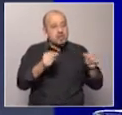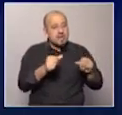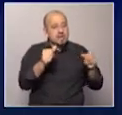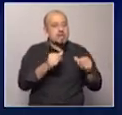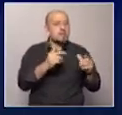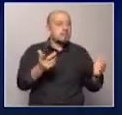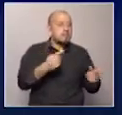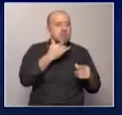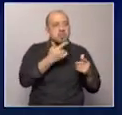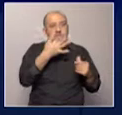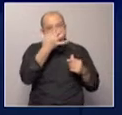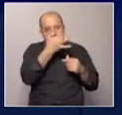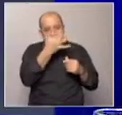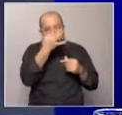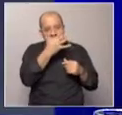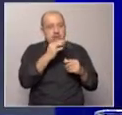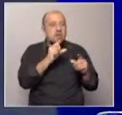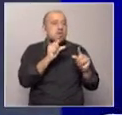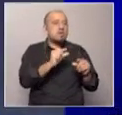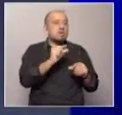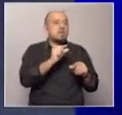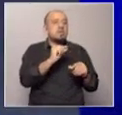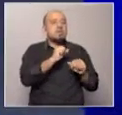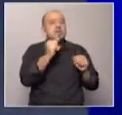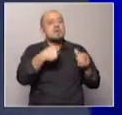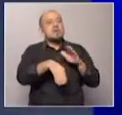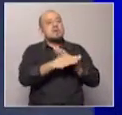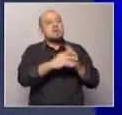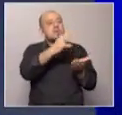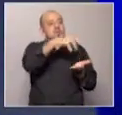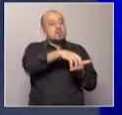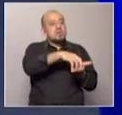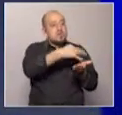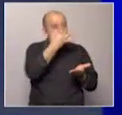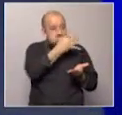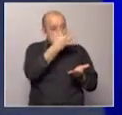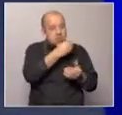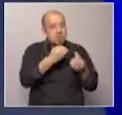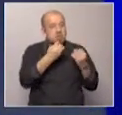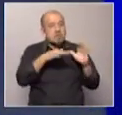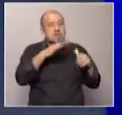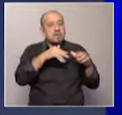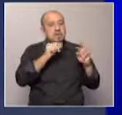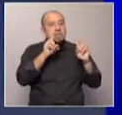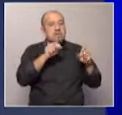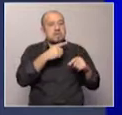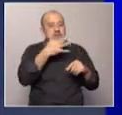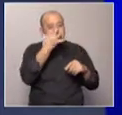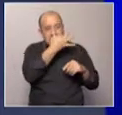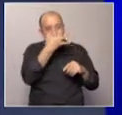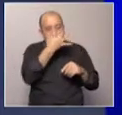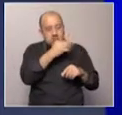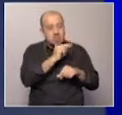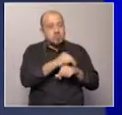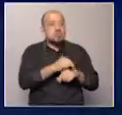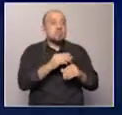delitos leves por adicciones pueden llegar a ser derivadas a centros de rehabilitación digo porque a veces el tema de el consumo problemático es